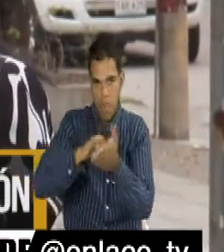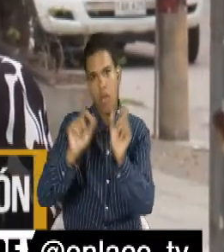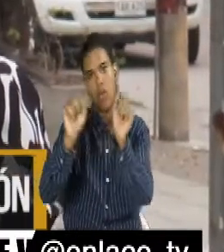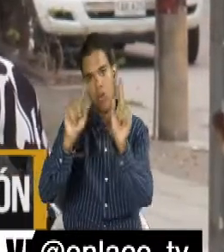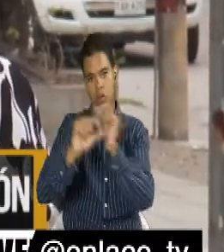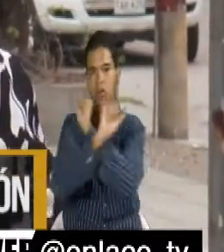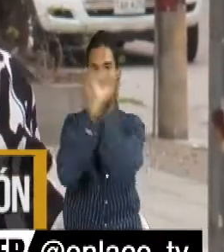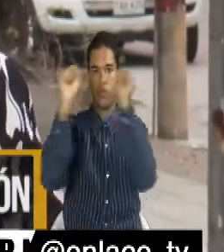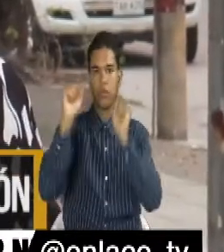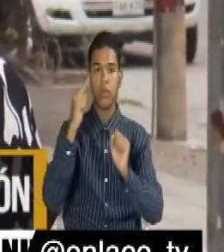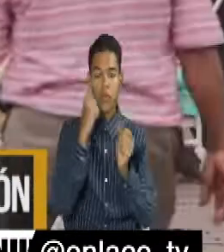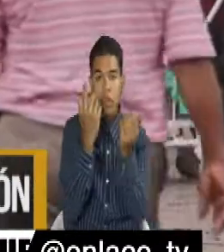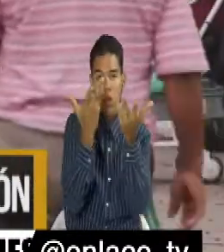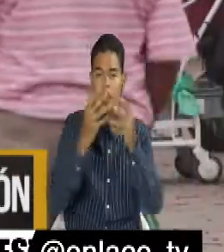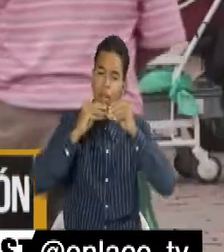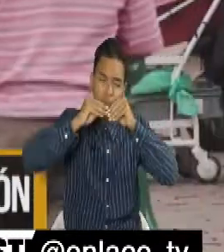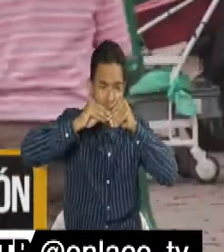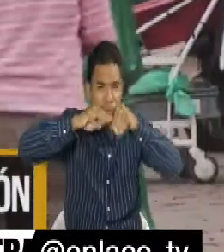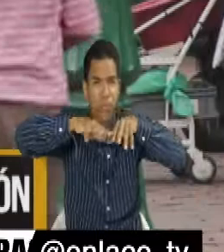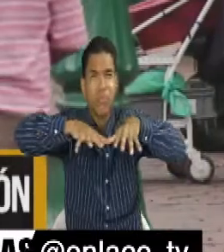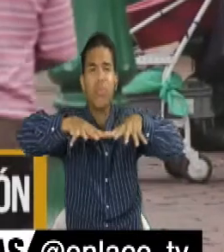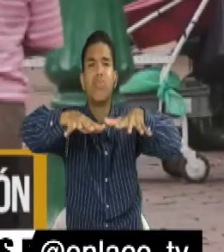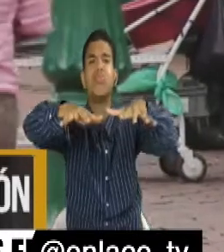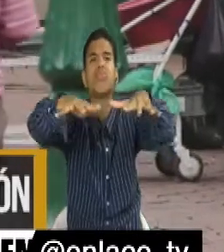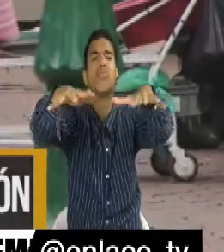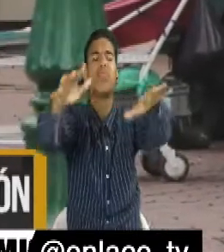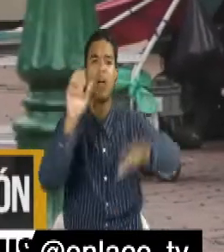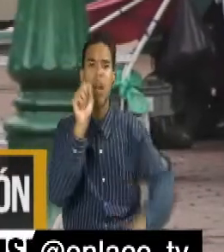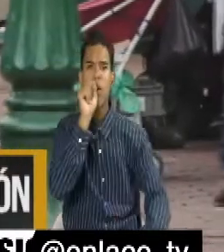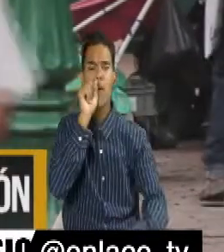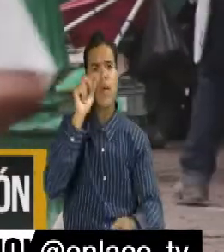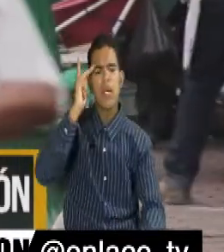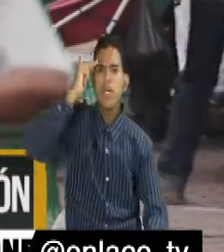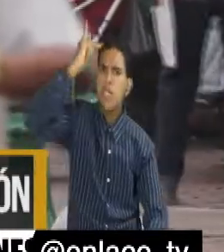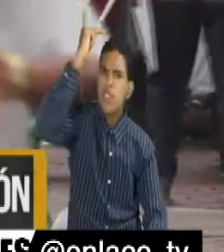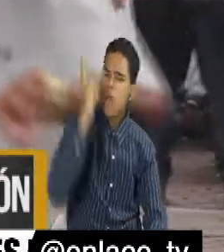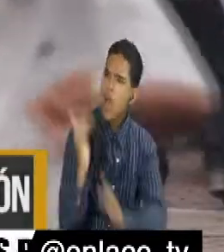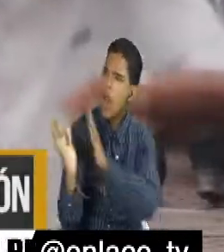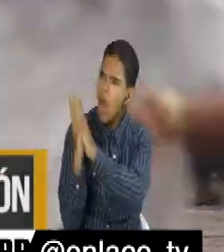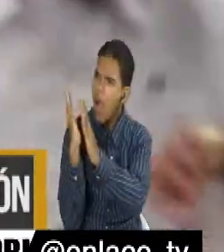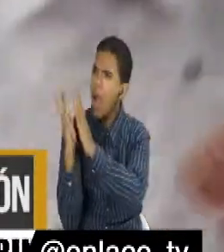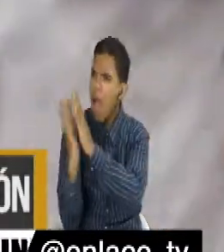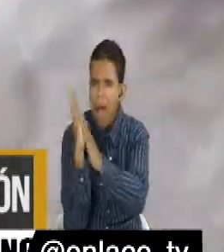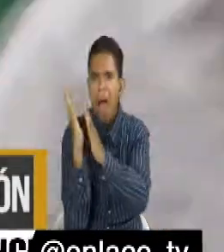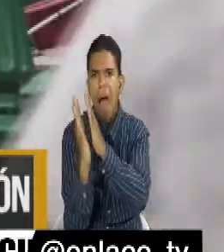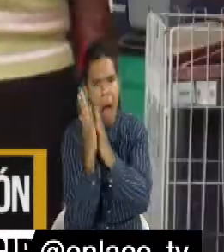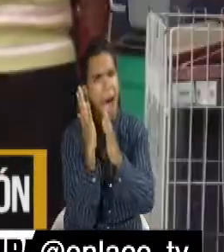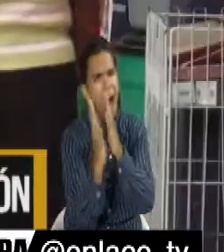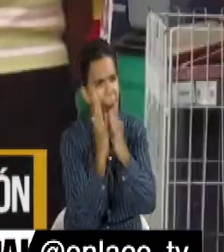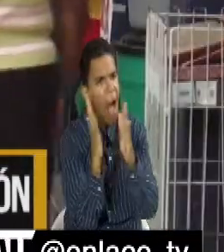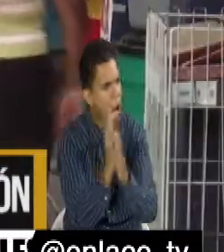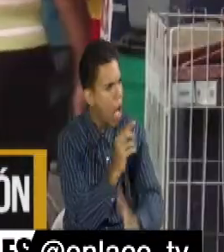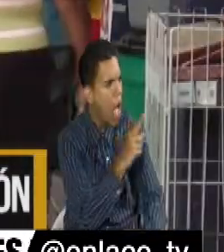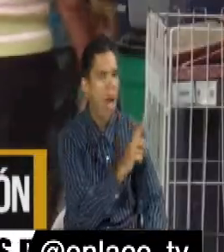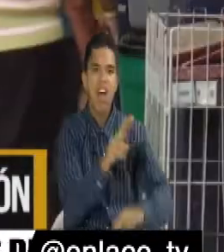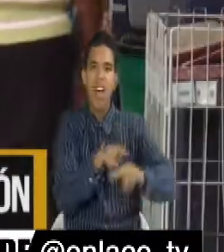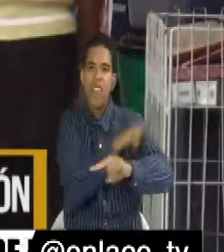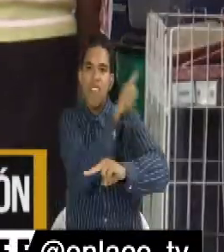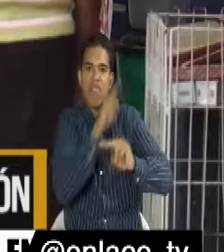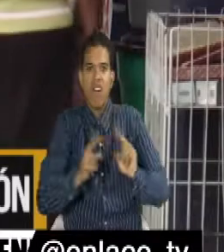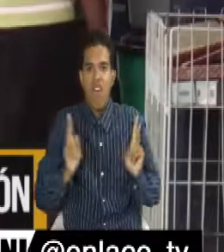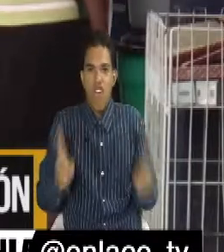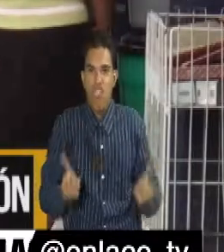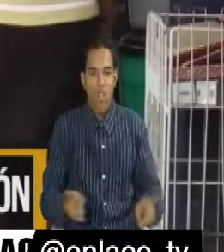toda la ciudadanía. Barranca Bermeja tiene unas historias espectaculares y entre ellas son personas del común, de la calle, como